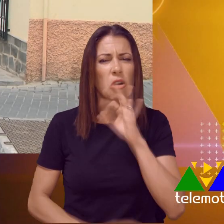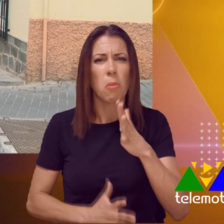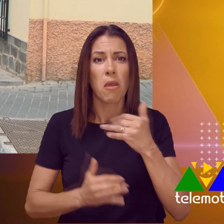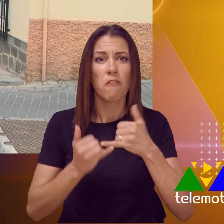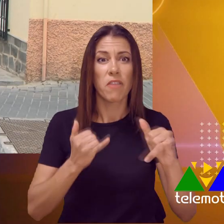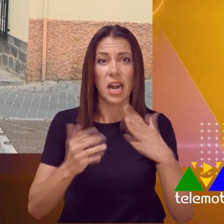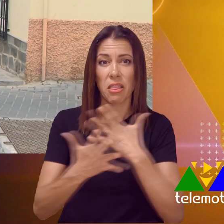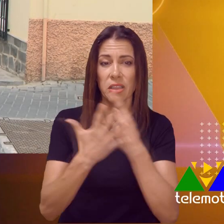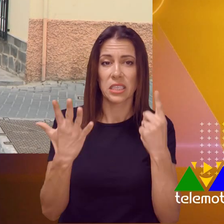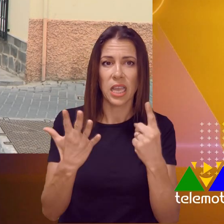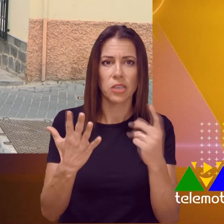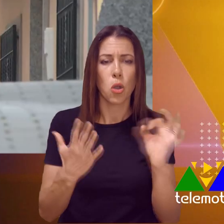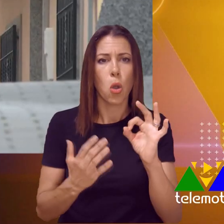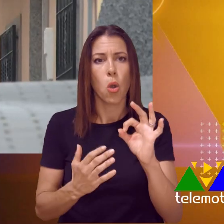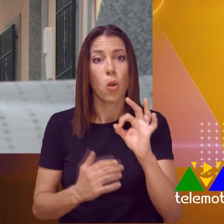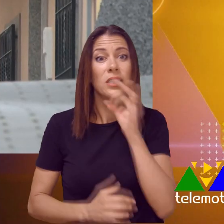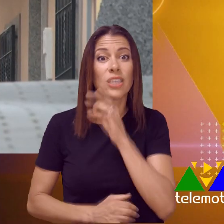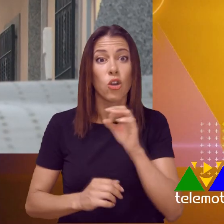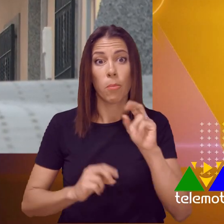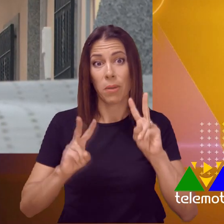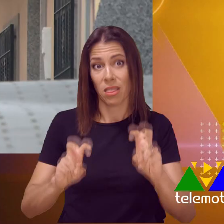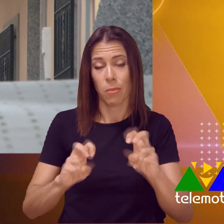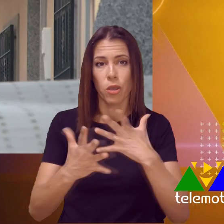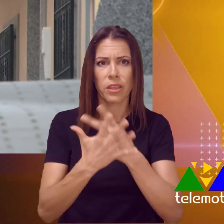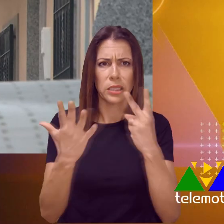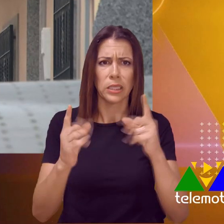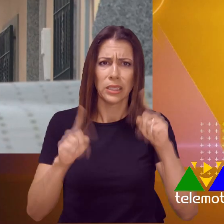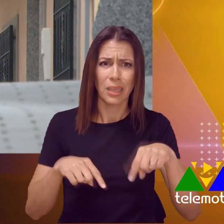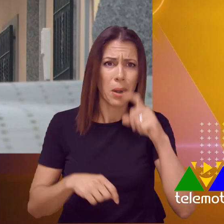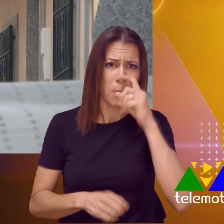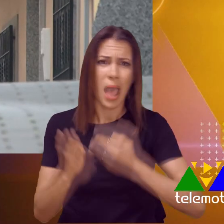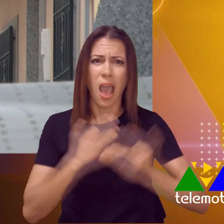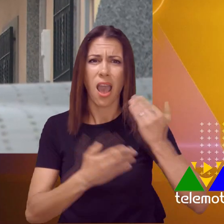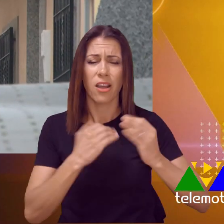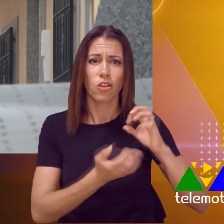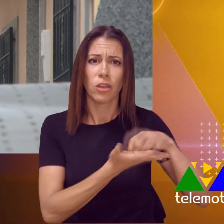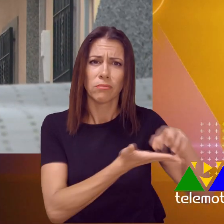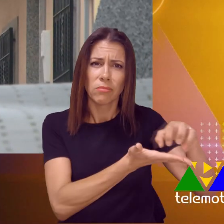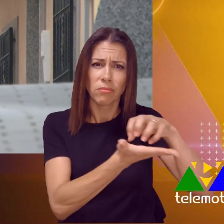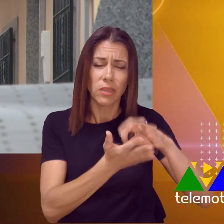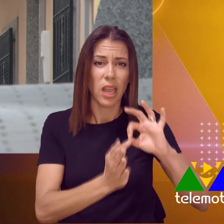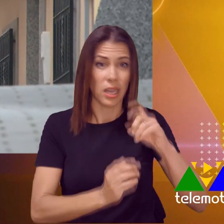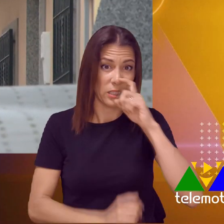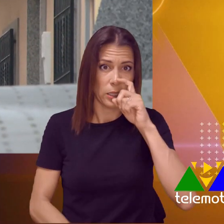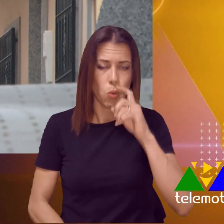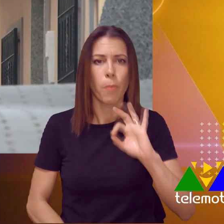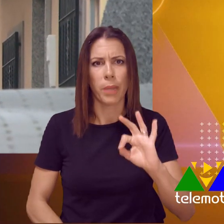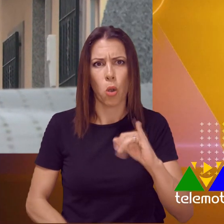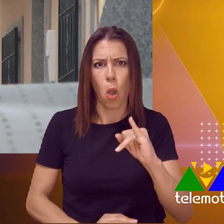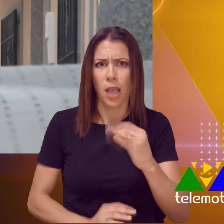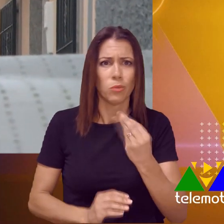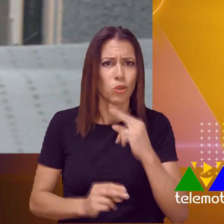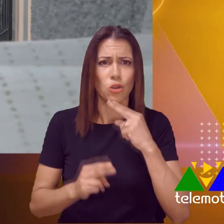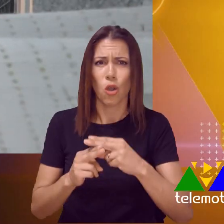XVI, principios del XVII, también es un barrio muy antiguo, el barrio de la Esparraguera, y todavía han conservado calles como Rambla